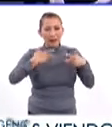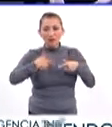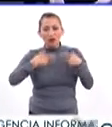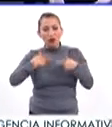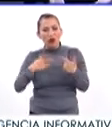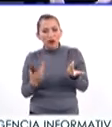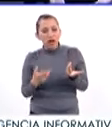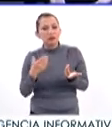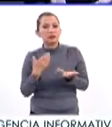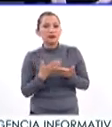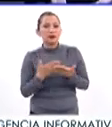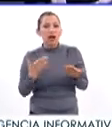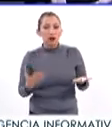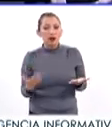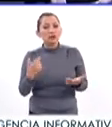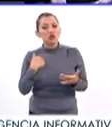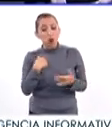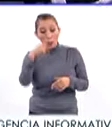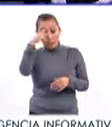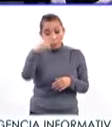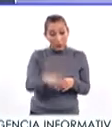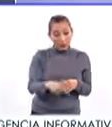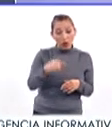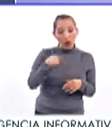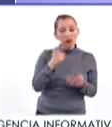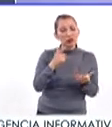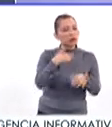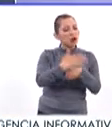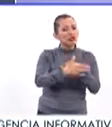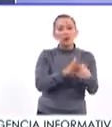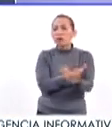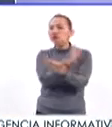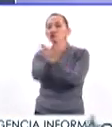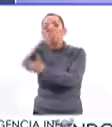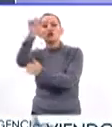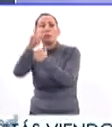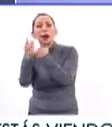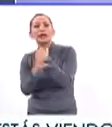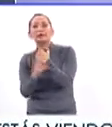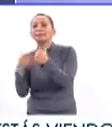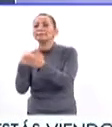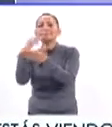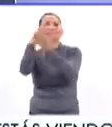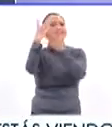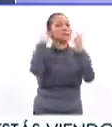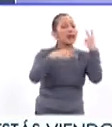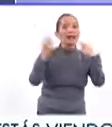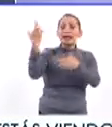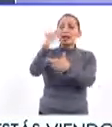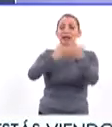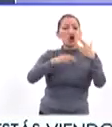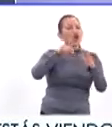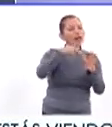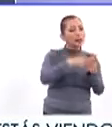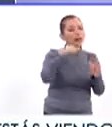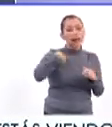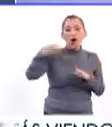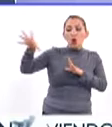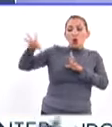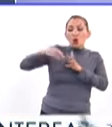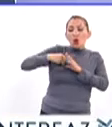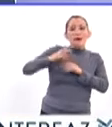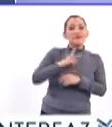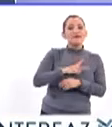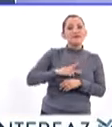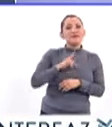que hoy estoy en México y en unas horas ya estoy en otro país, y al regreso otra vez ya traigo